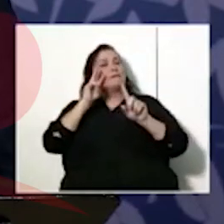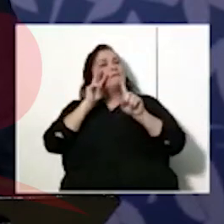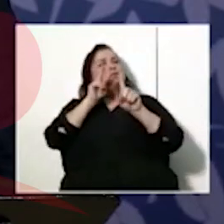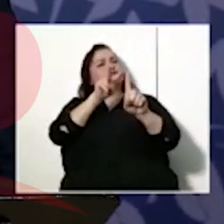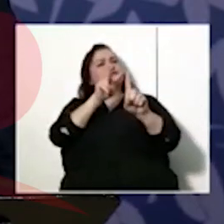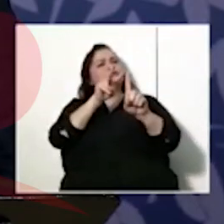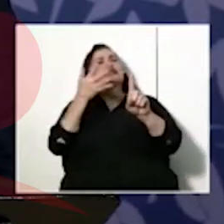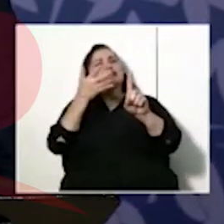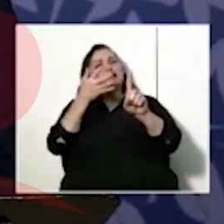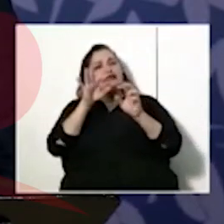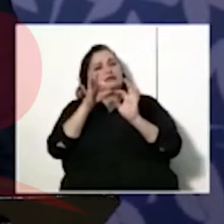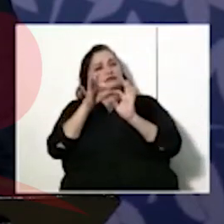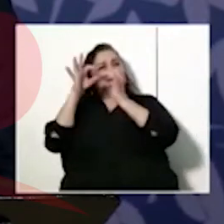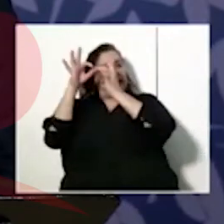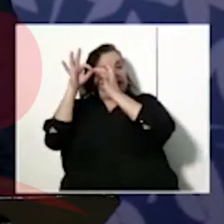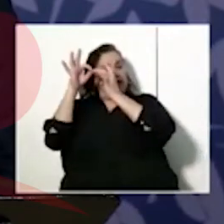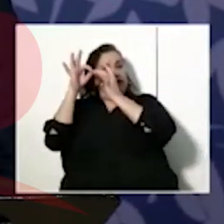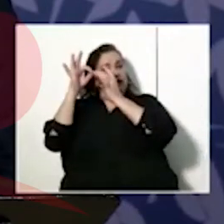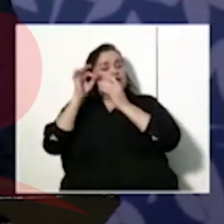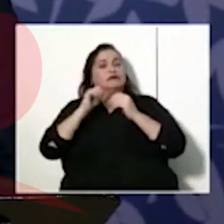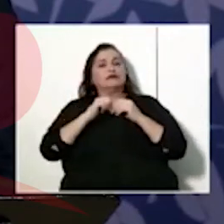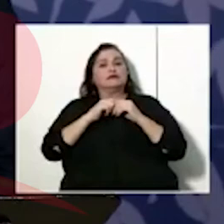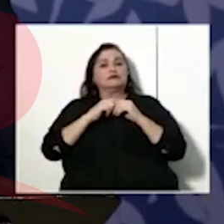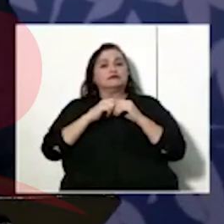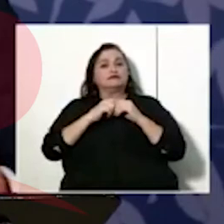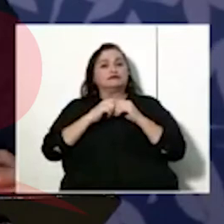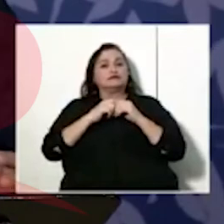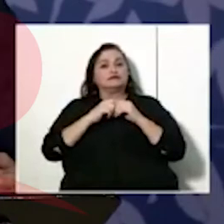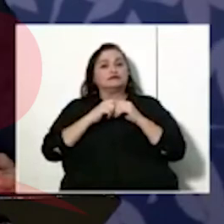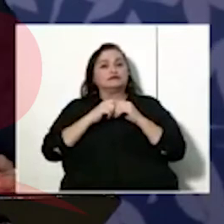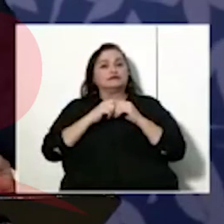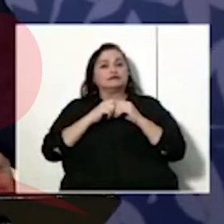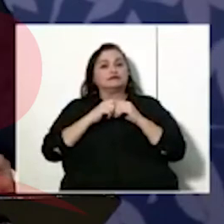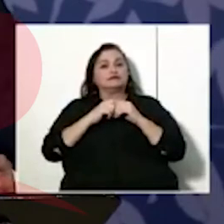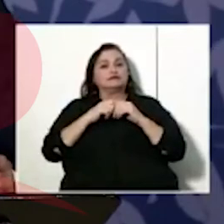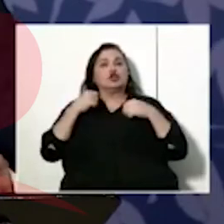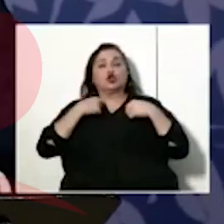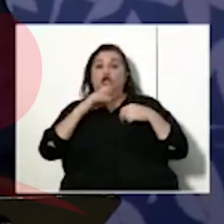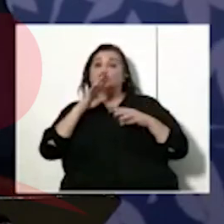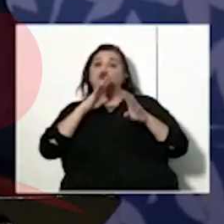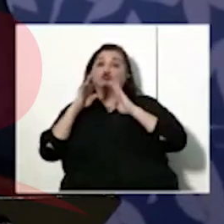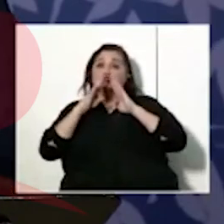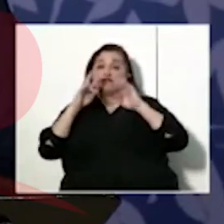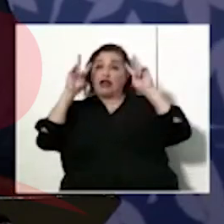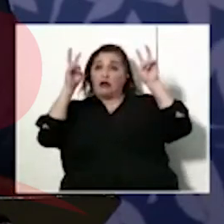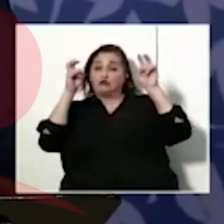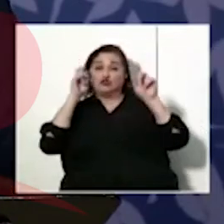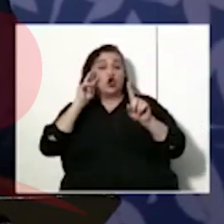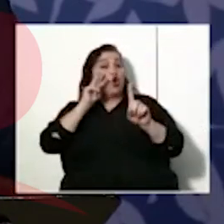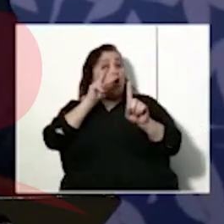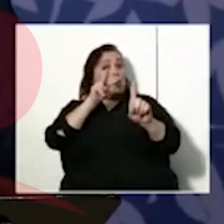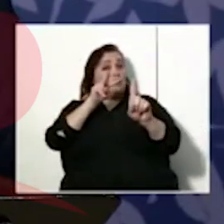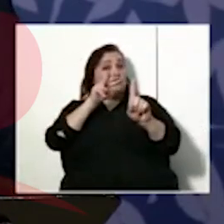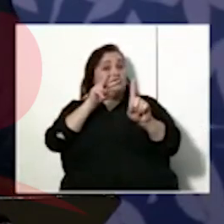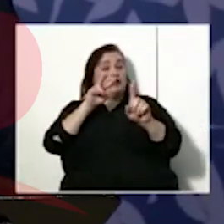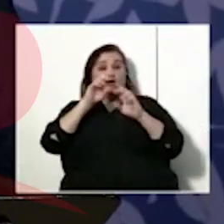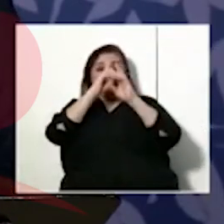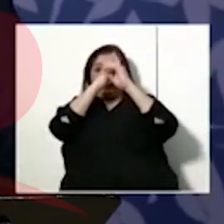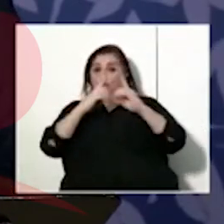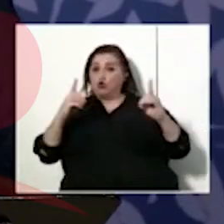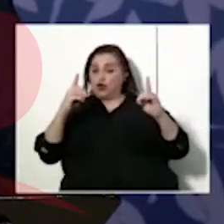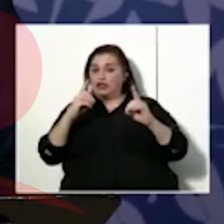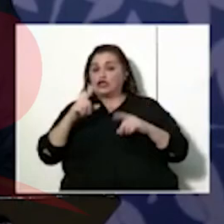miras particularmente a lo que es, creemos nosotros, desde la óptica democrática,